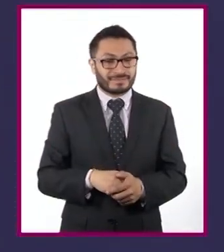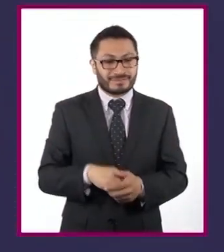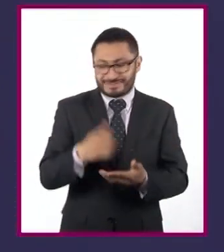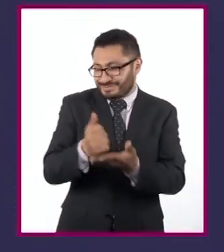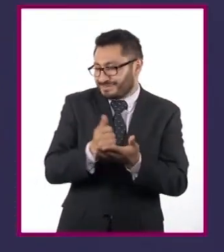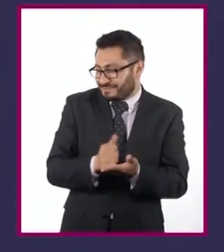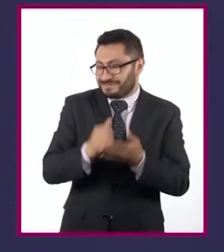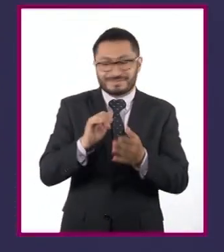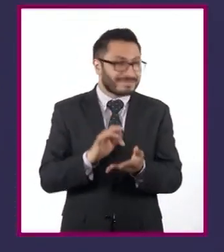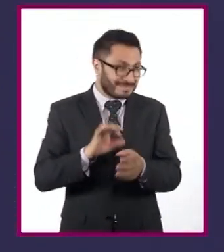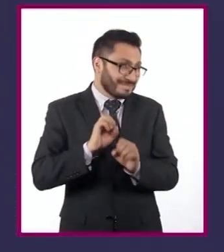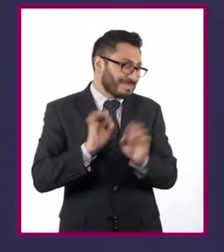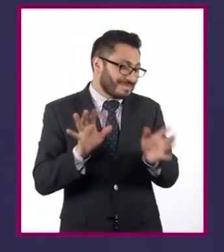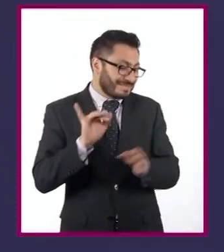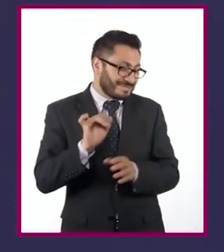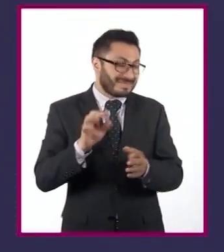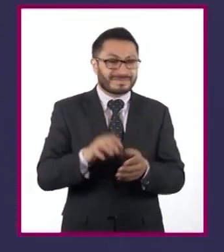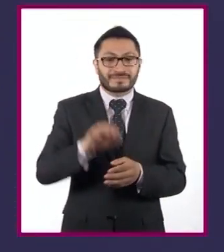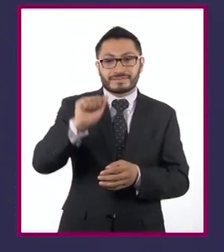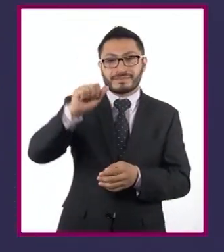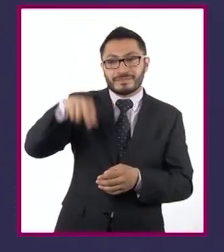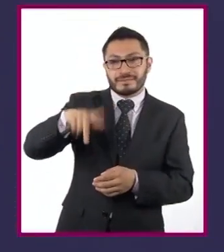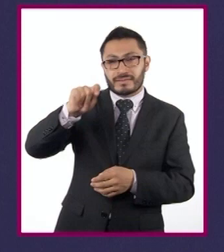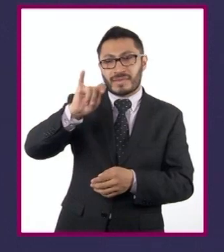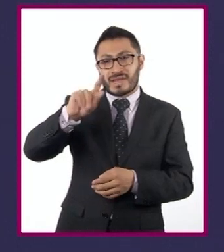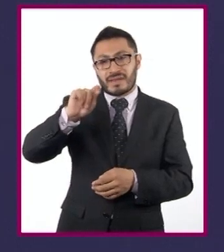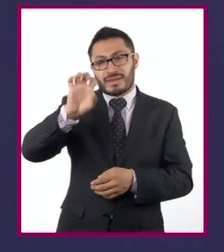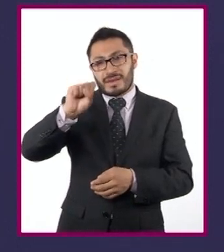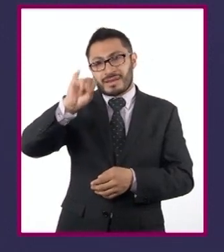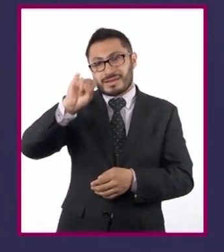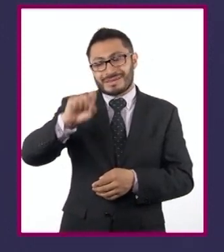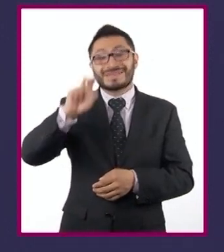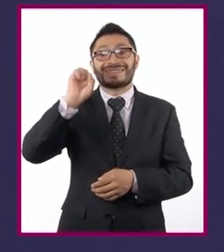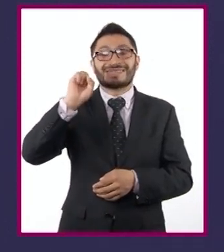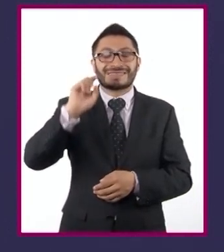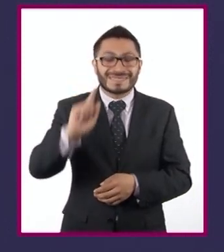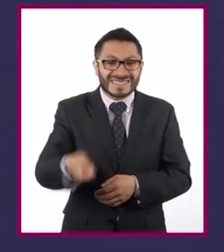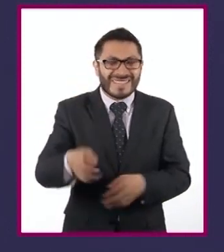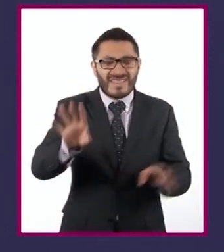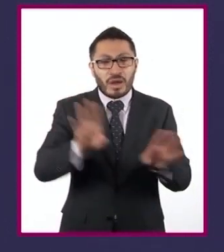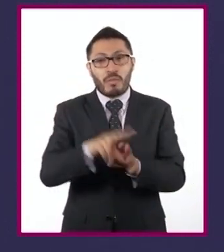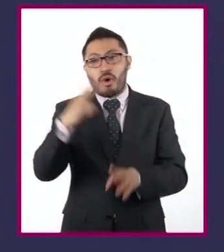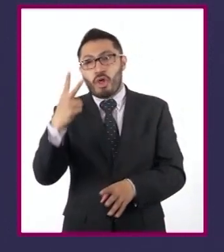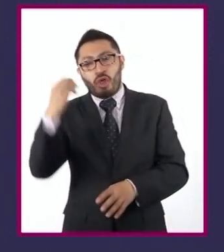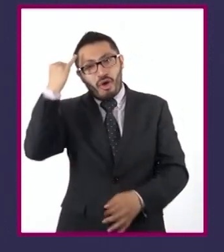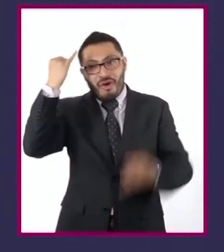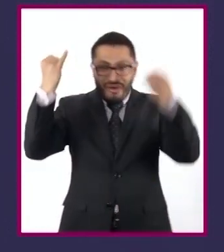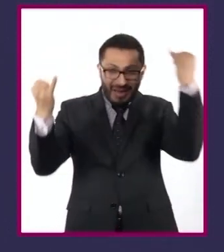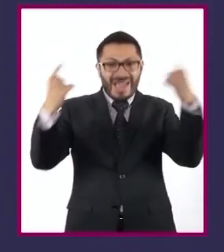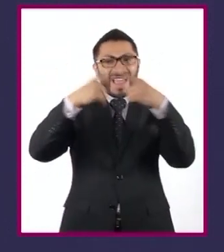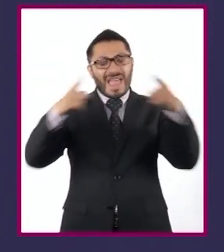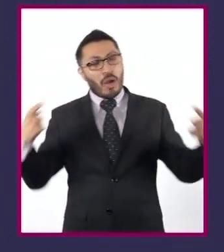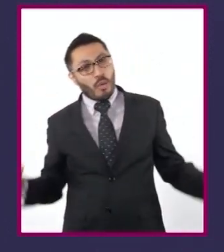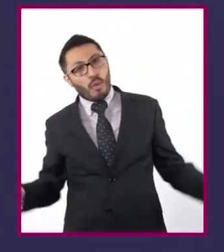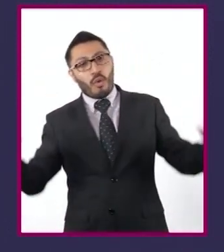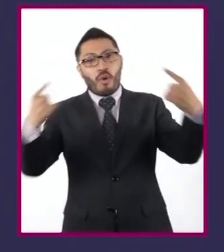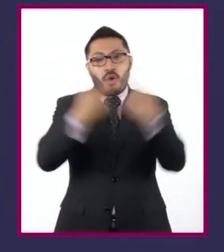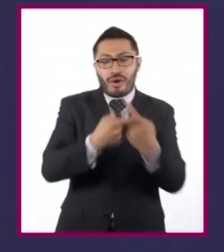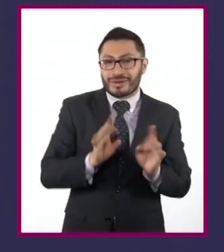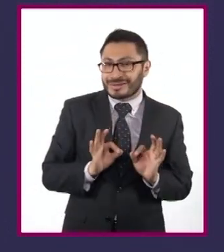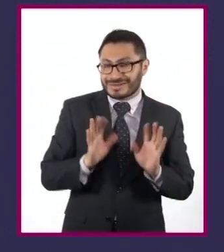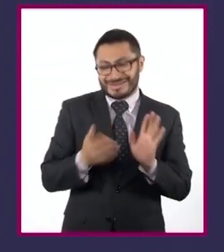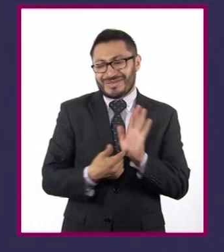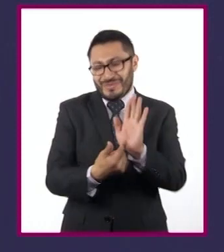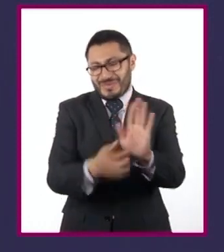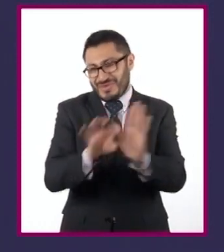maestra. La antítesis, que consiste en oponer dos ideas con un significado contrario, como en el